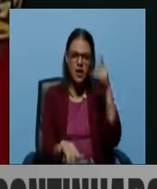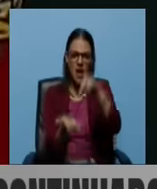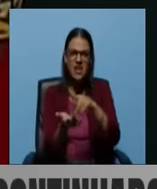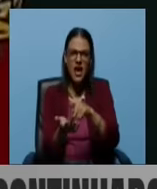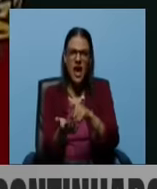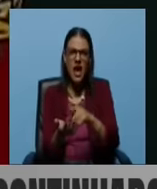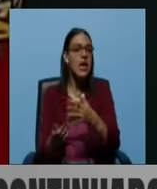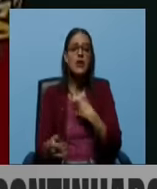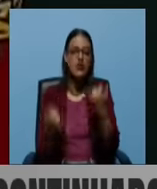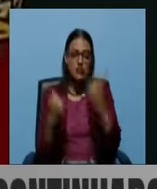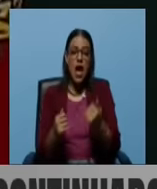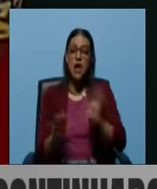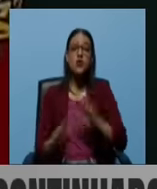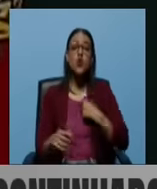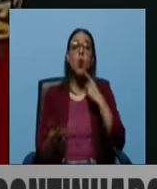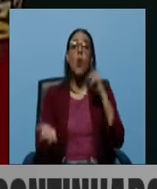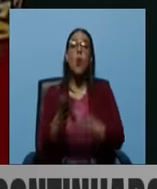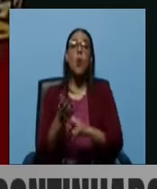edad de jubilación países.